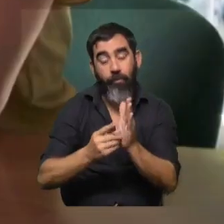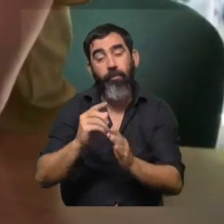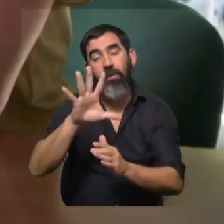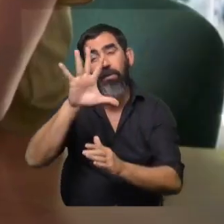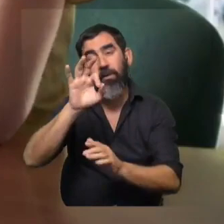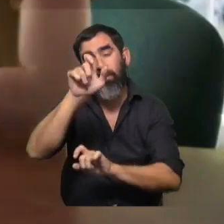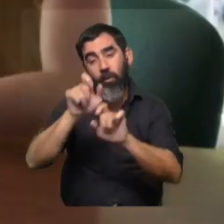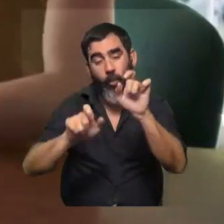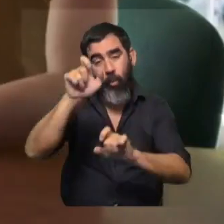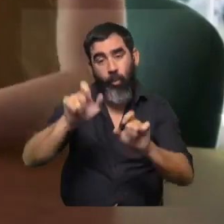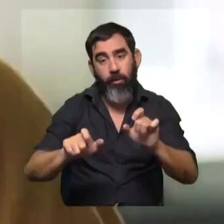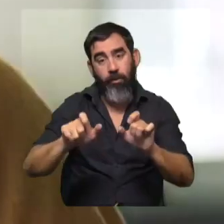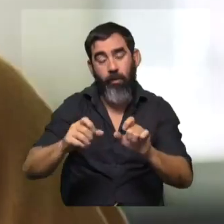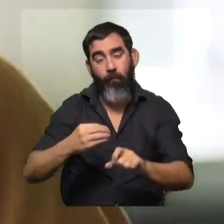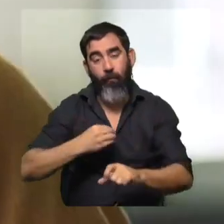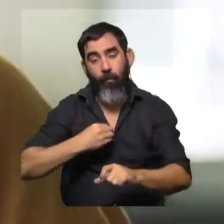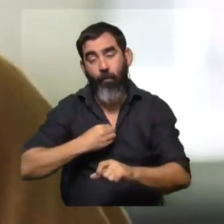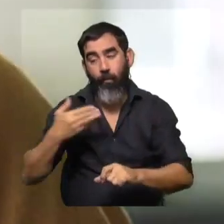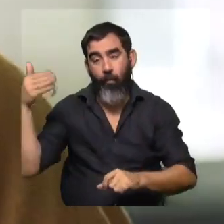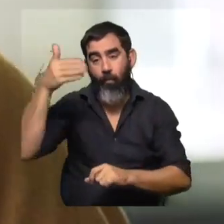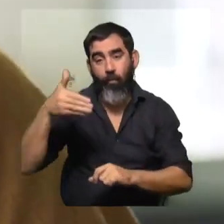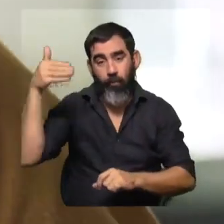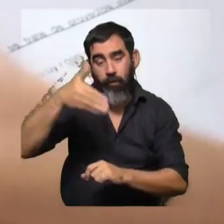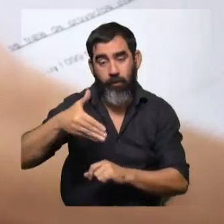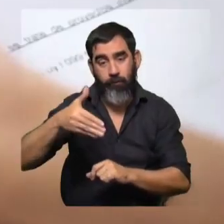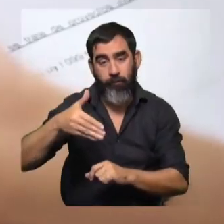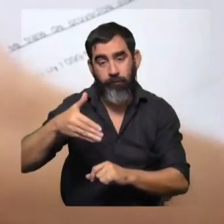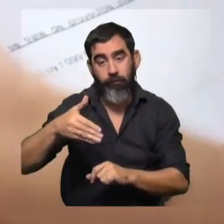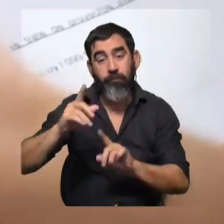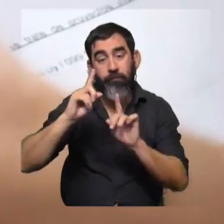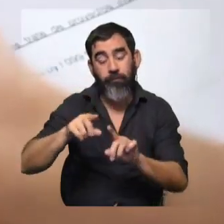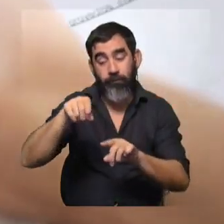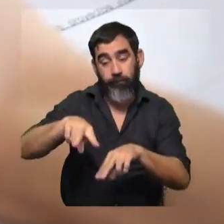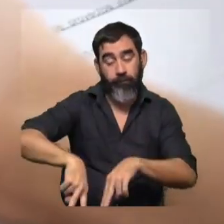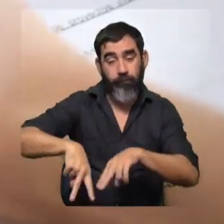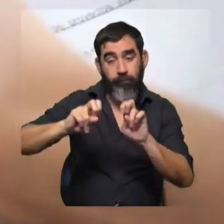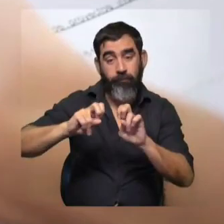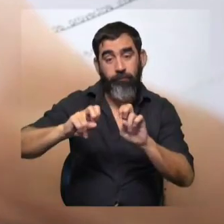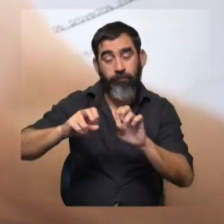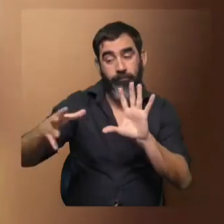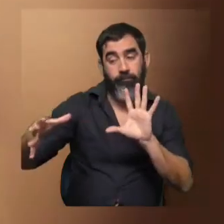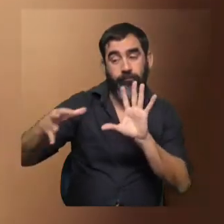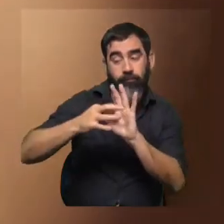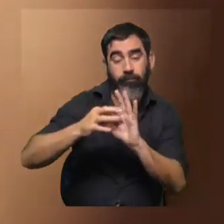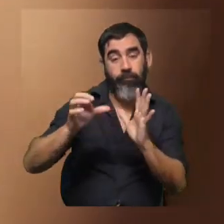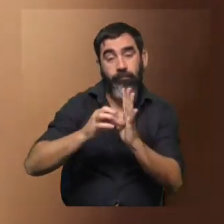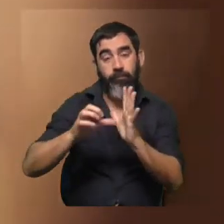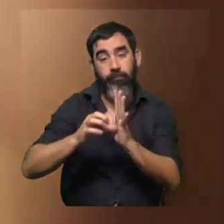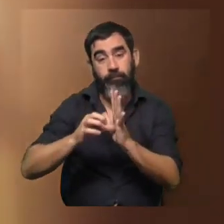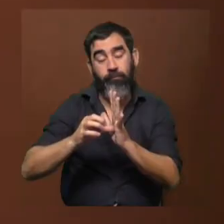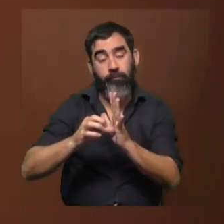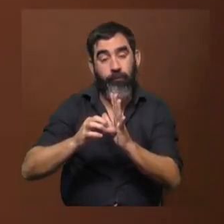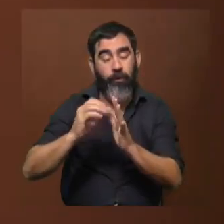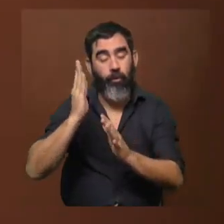50 personas que se ofrecieron para participar acá en Uruguay. En ese estudio particular estamos viendo un poco la relación entre el sistema circadiano,